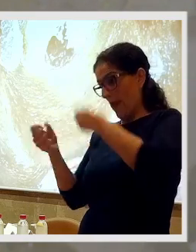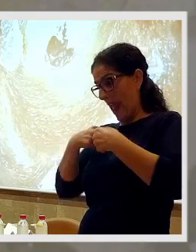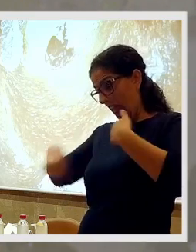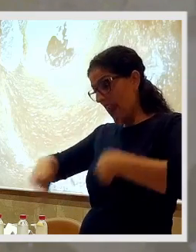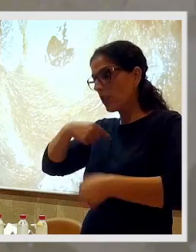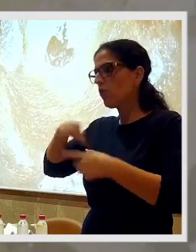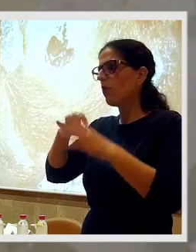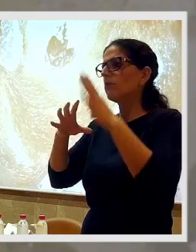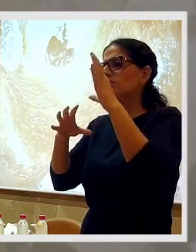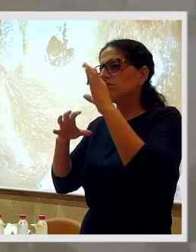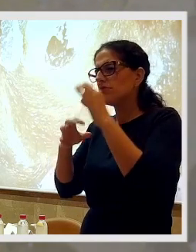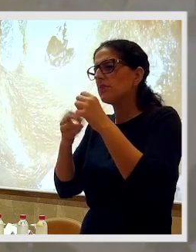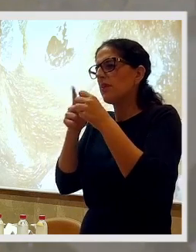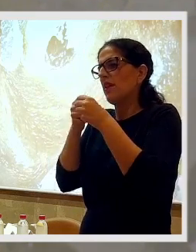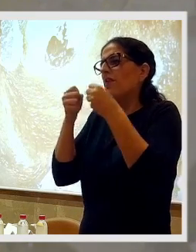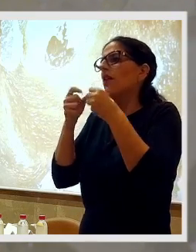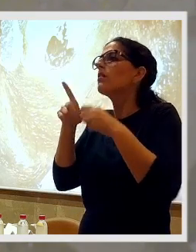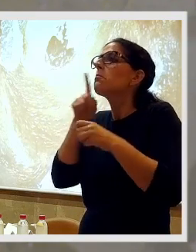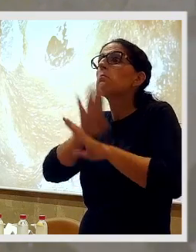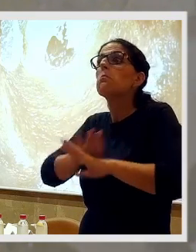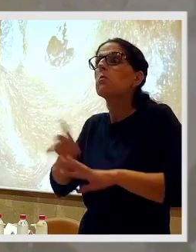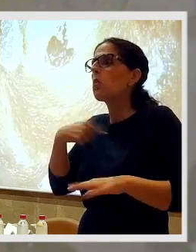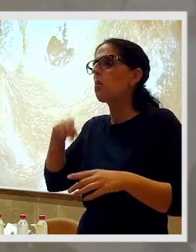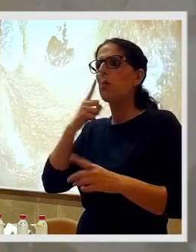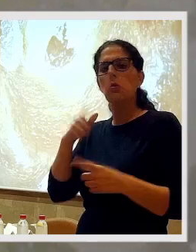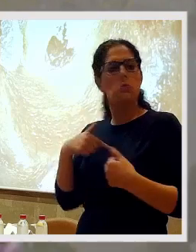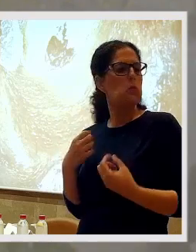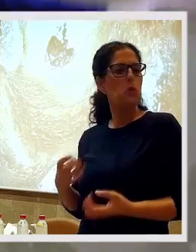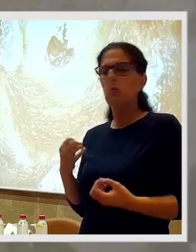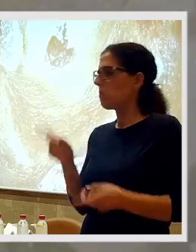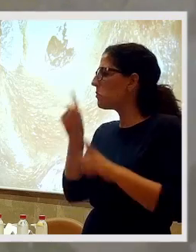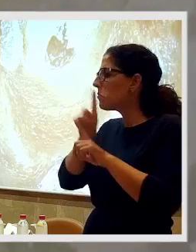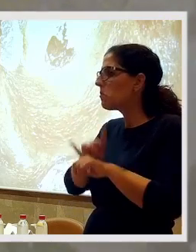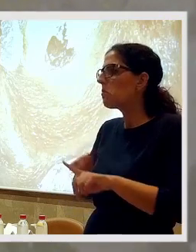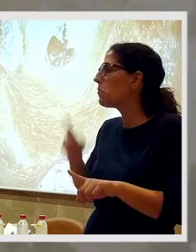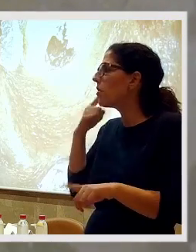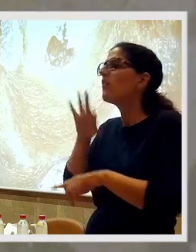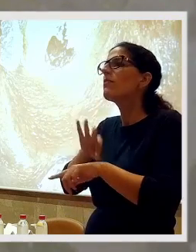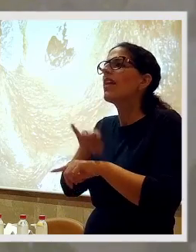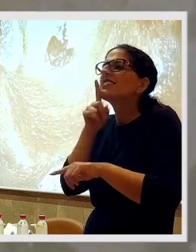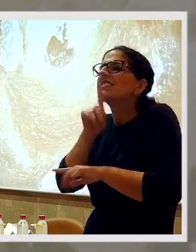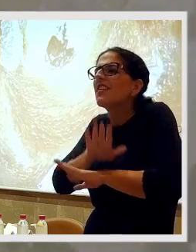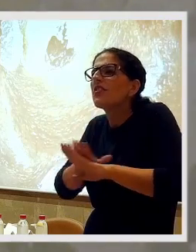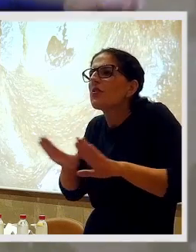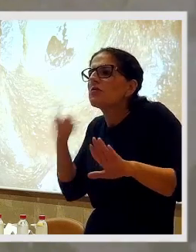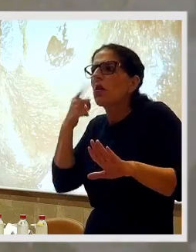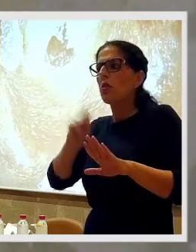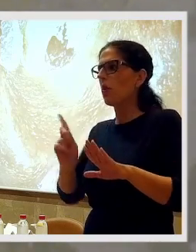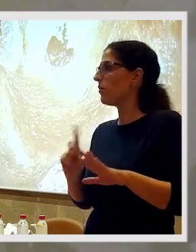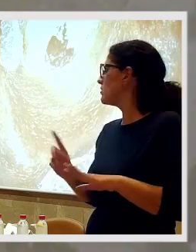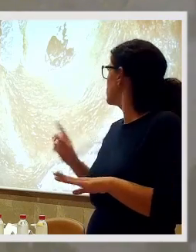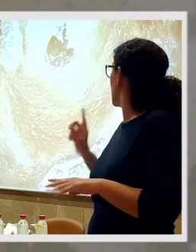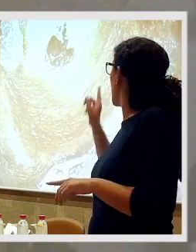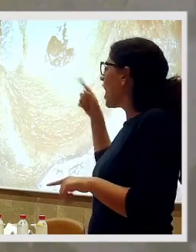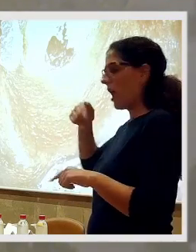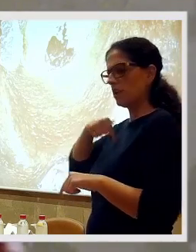arteria silenciosa, tremendamente silenciosa, no nos damos cuenta. Cuando a este señor esa pared de la arteria se le iba obstruyendo,